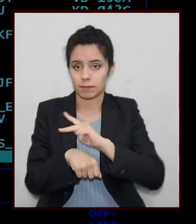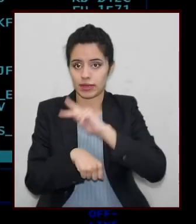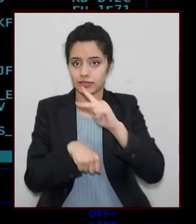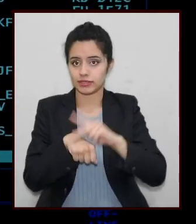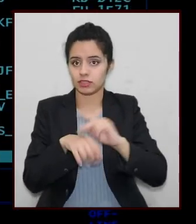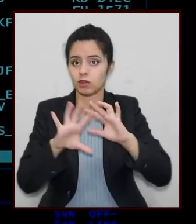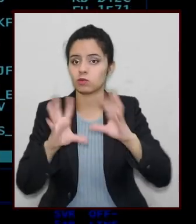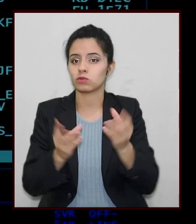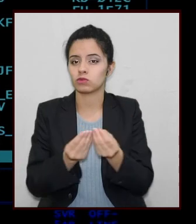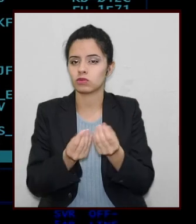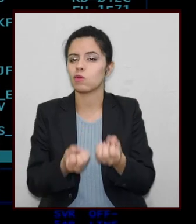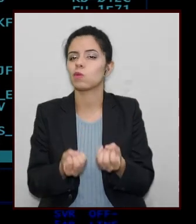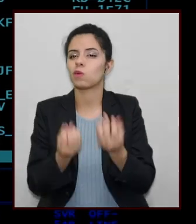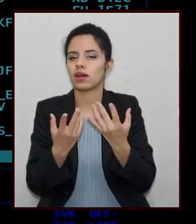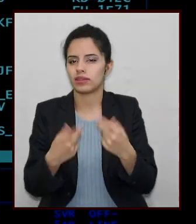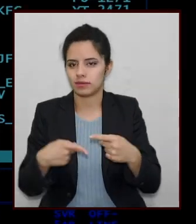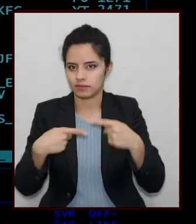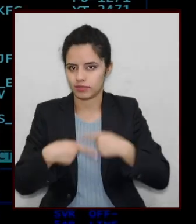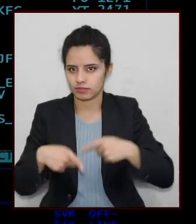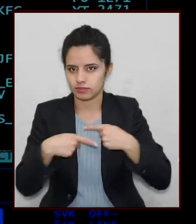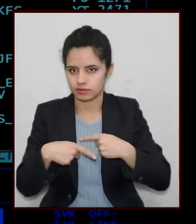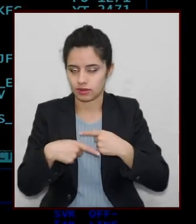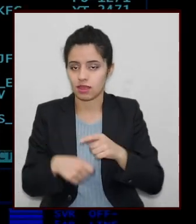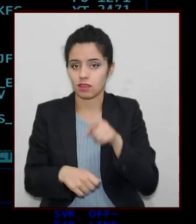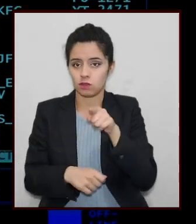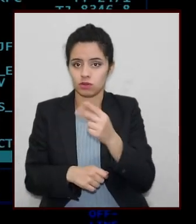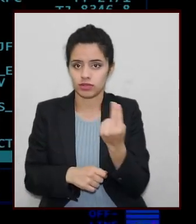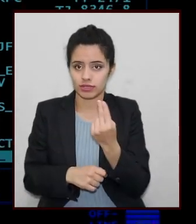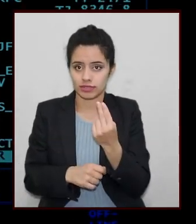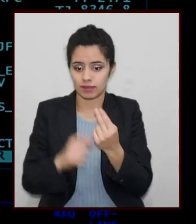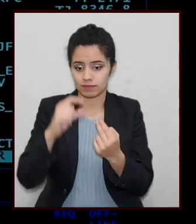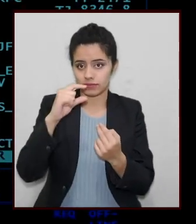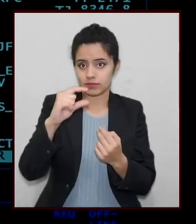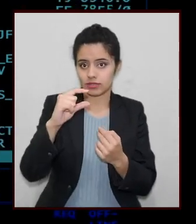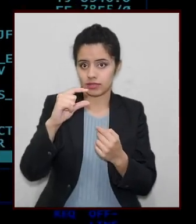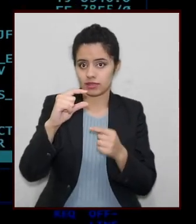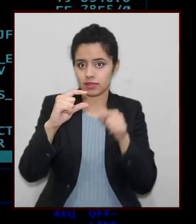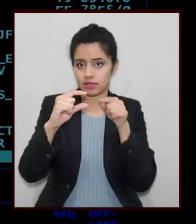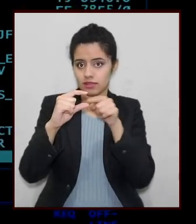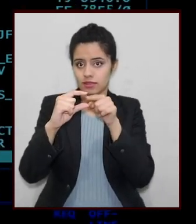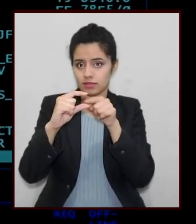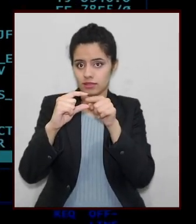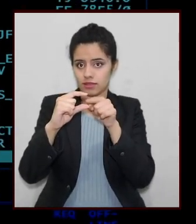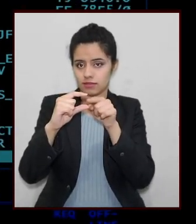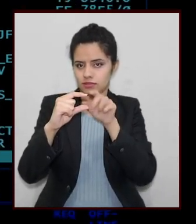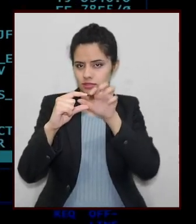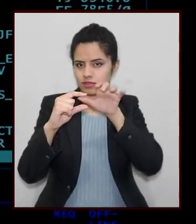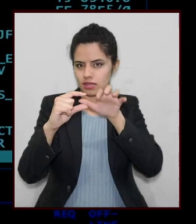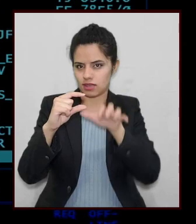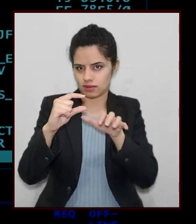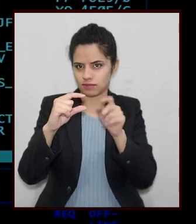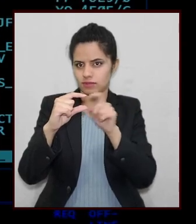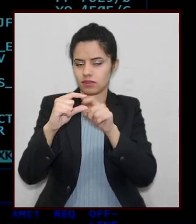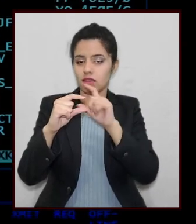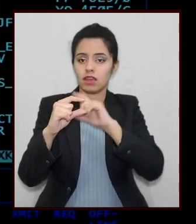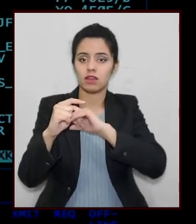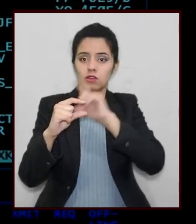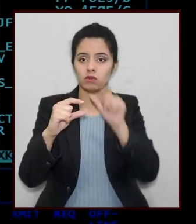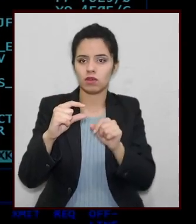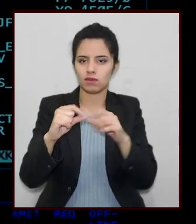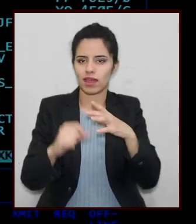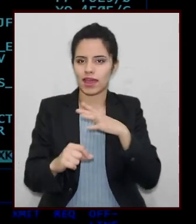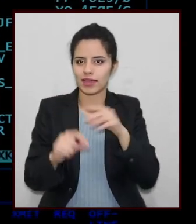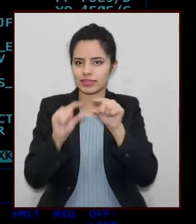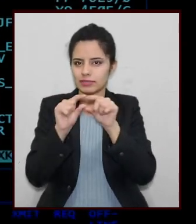de los dos países. Para ello, necesitas posicionarte en la celda y después ponerte en el espacio donde capturas